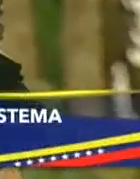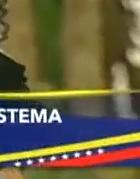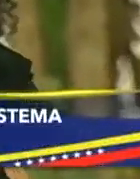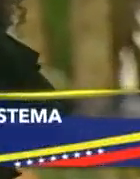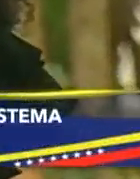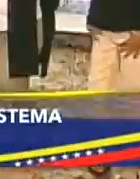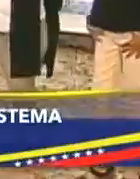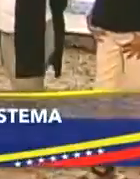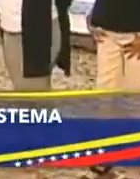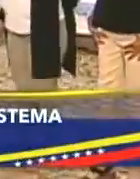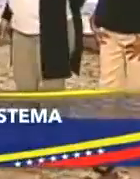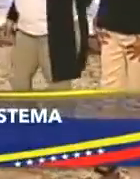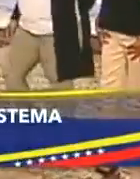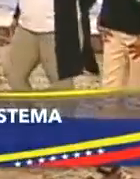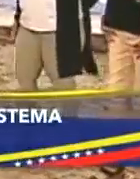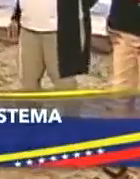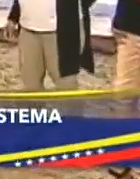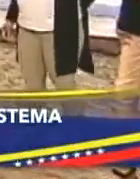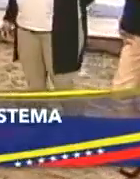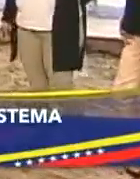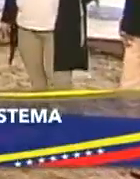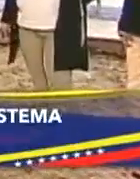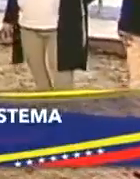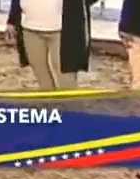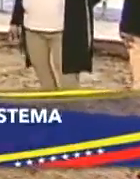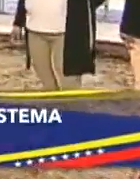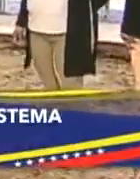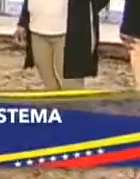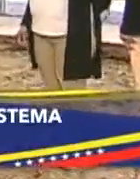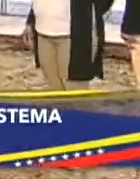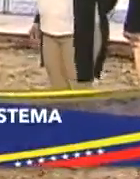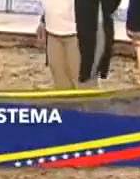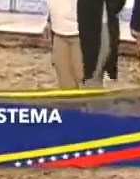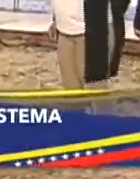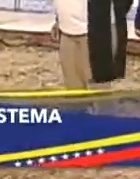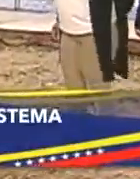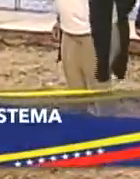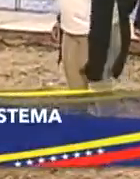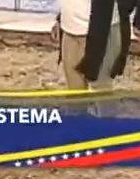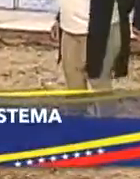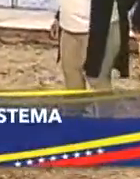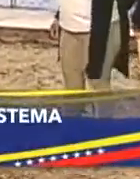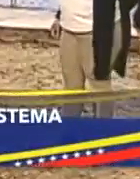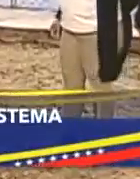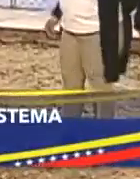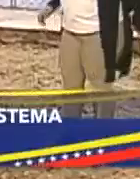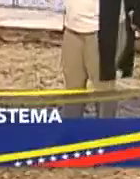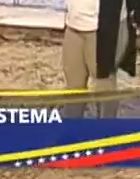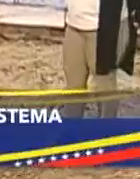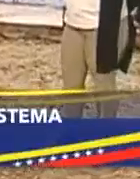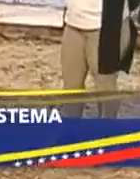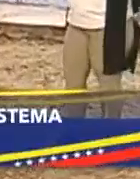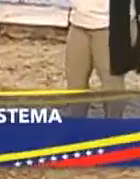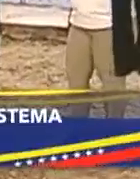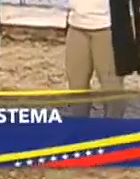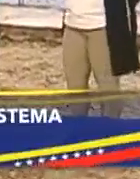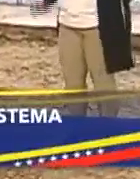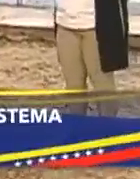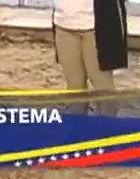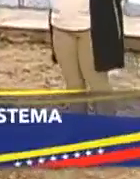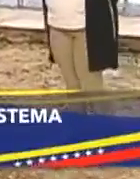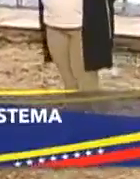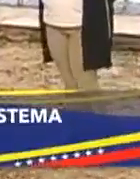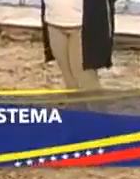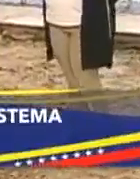de Educación, viene llegando de Nueva York, vamos a ver qué se me pega. Vamos a ver qué se me pega de Nueva York.